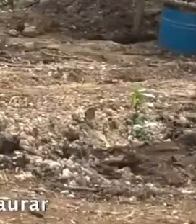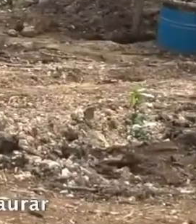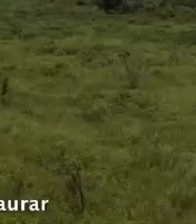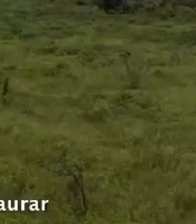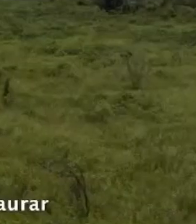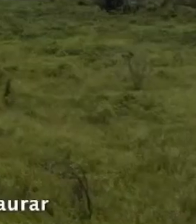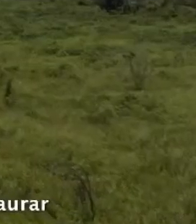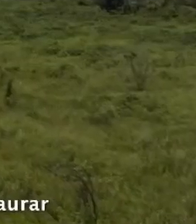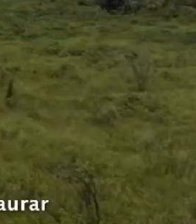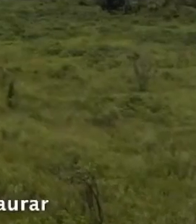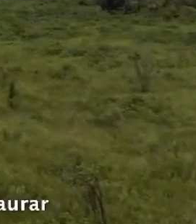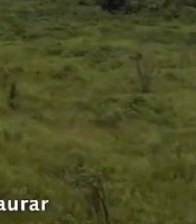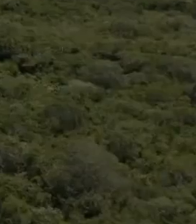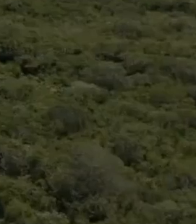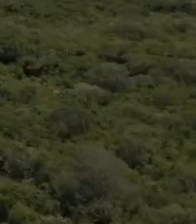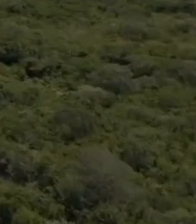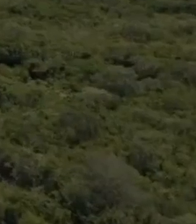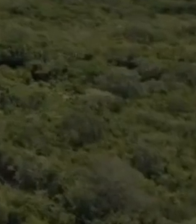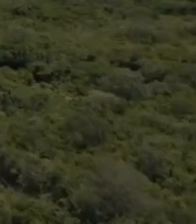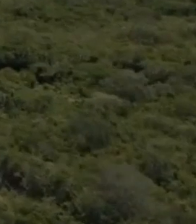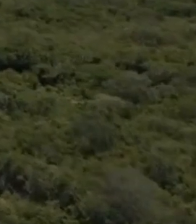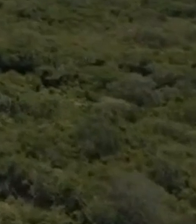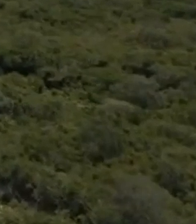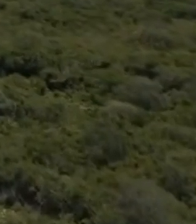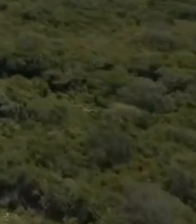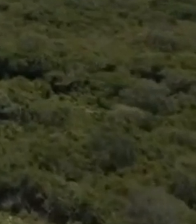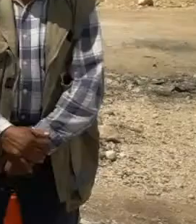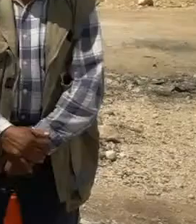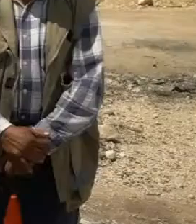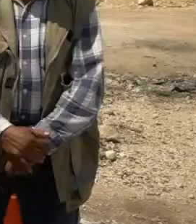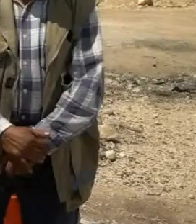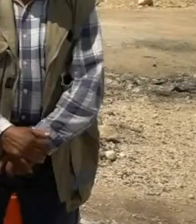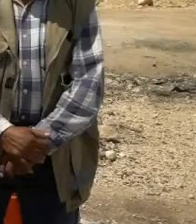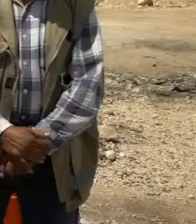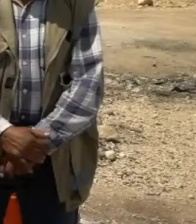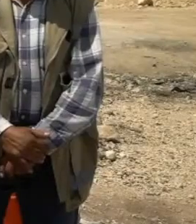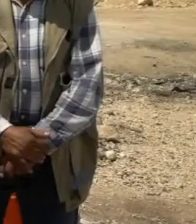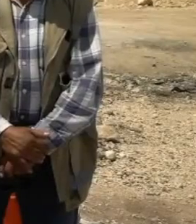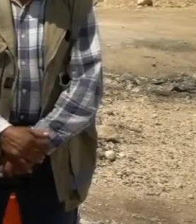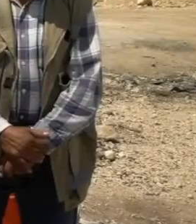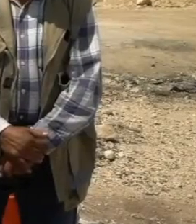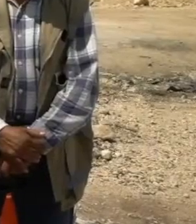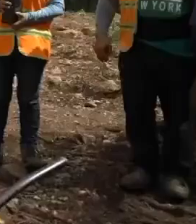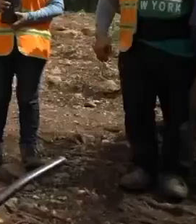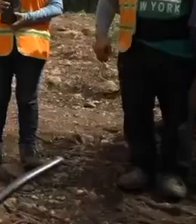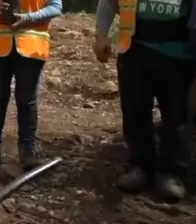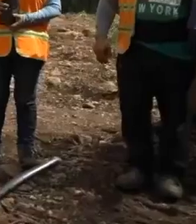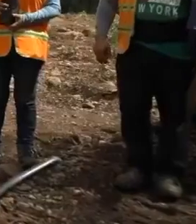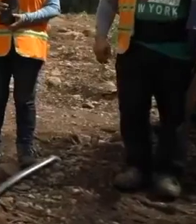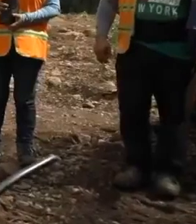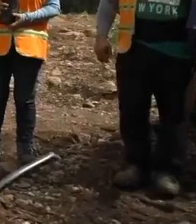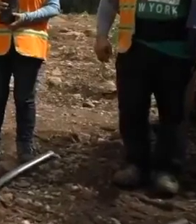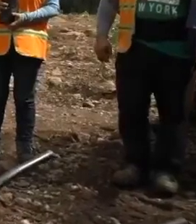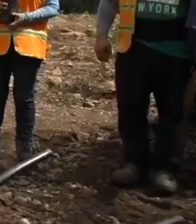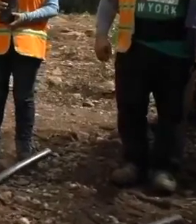el área con la flora que antes había. Al día de hoy, los empleos generados por el Tren Maya ascienden